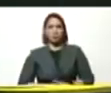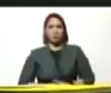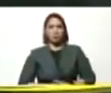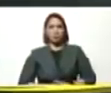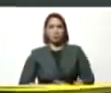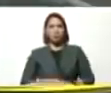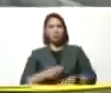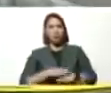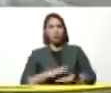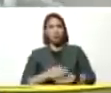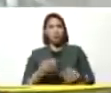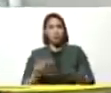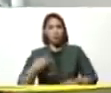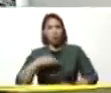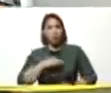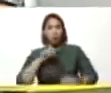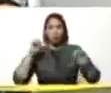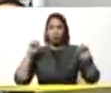Porque hemos logrado